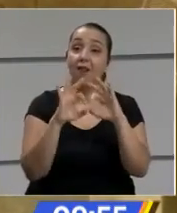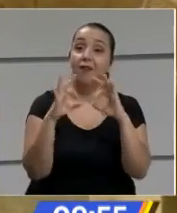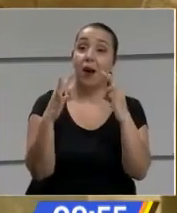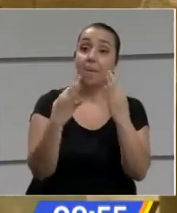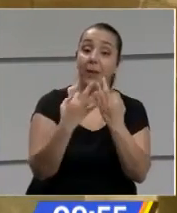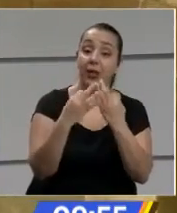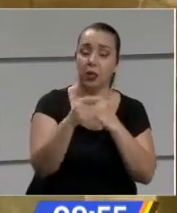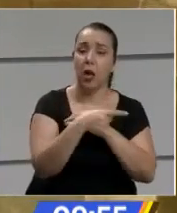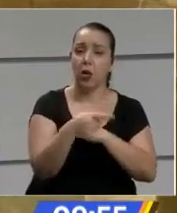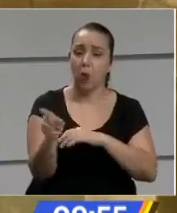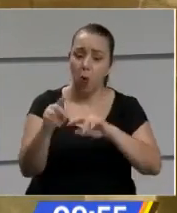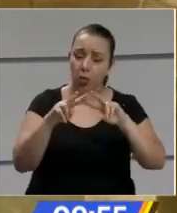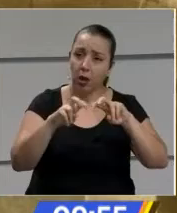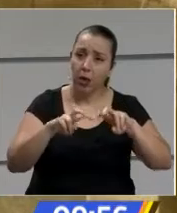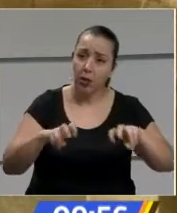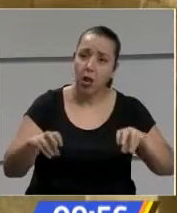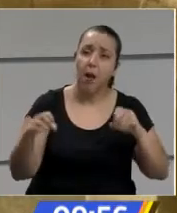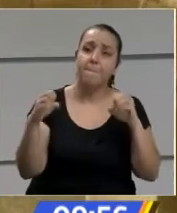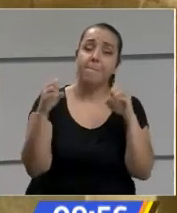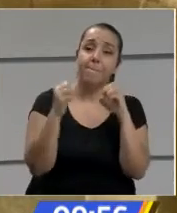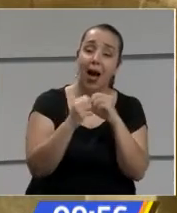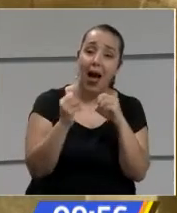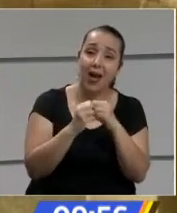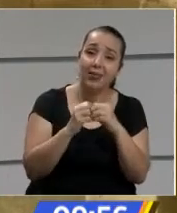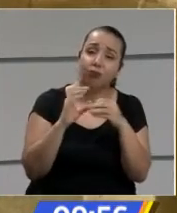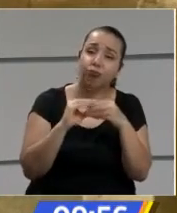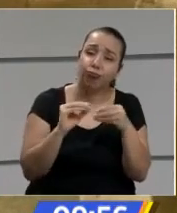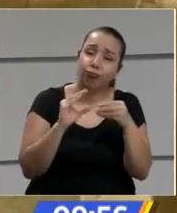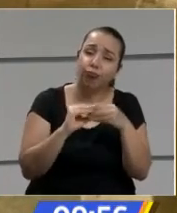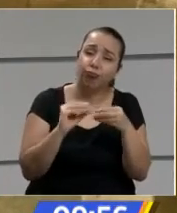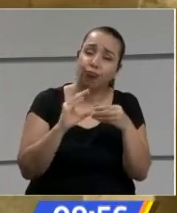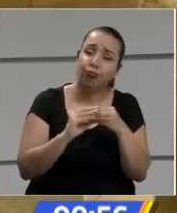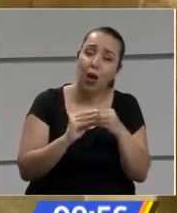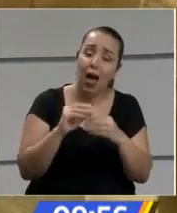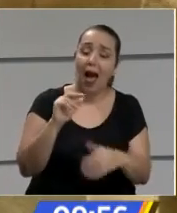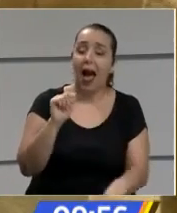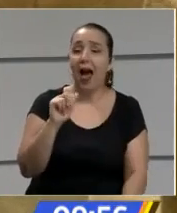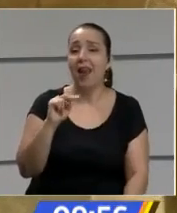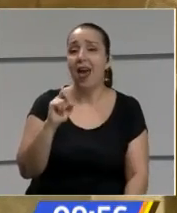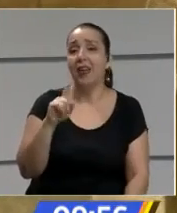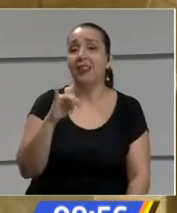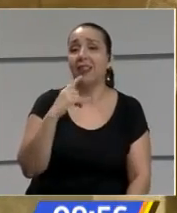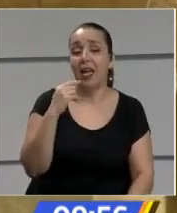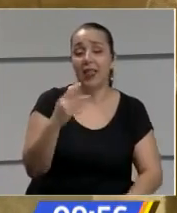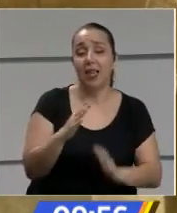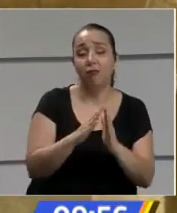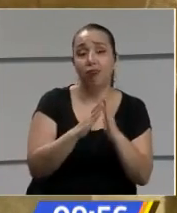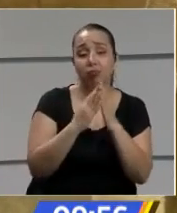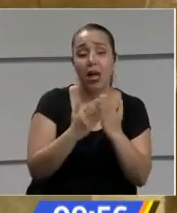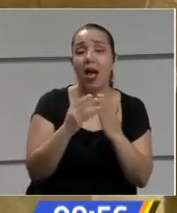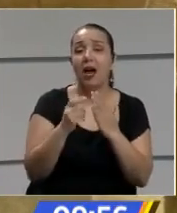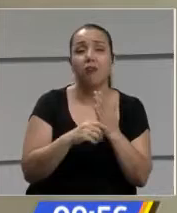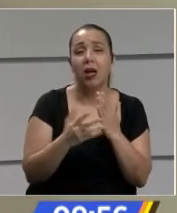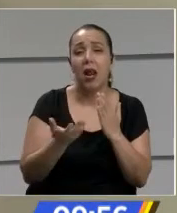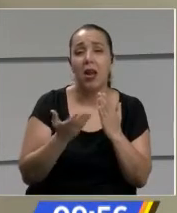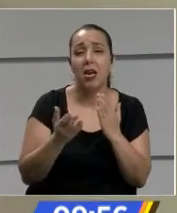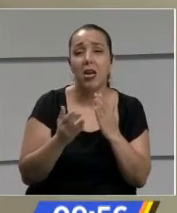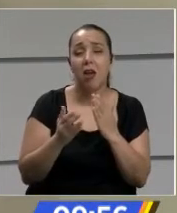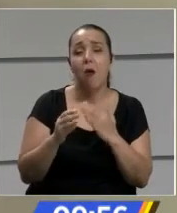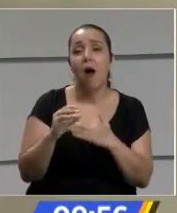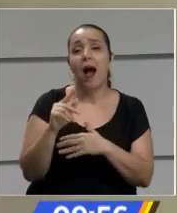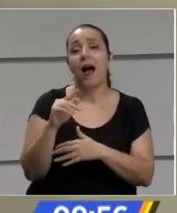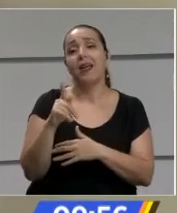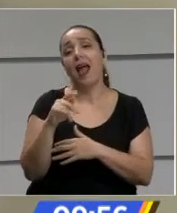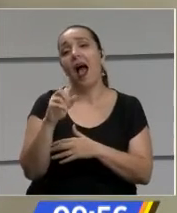que revisen también. Hay más historias de Anansi, hay más cuentos de Anansi del libro de doña Carol Britton, lo pueden googlear